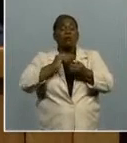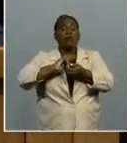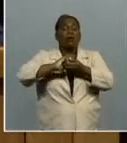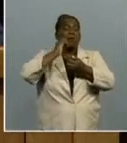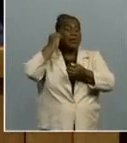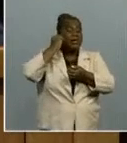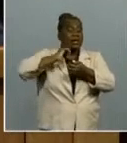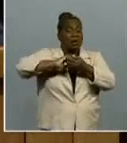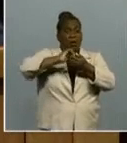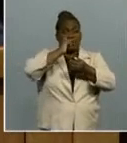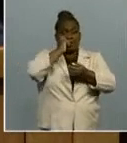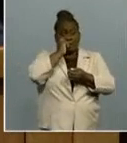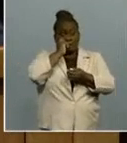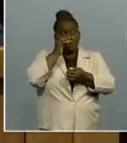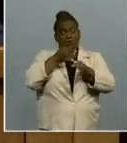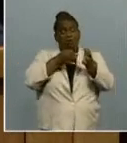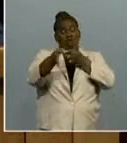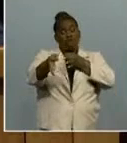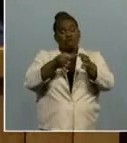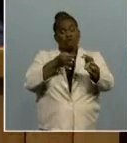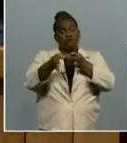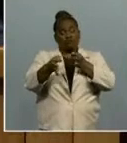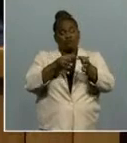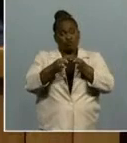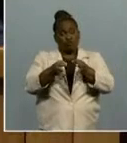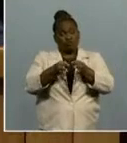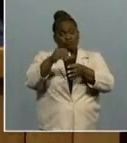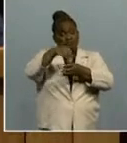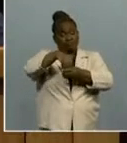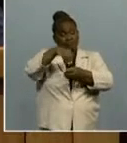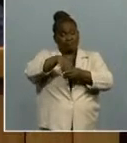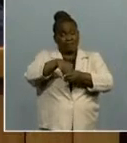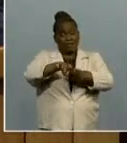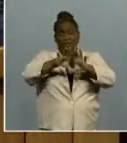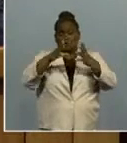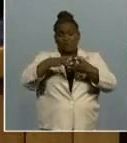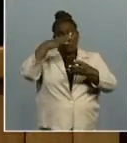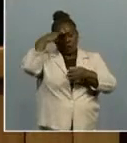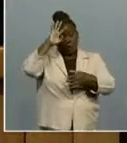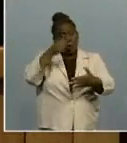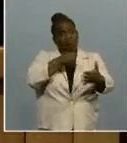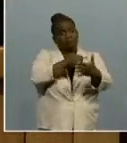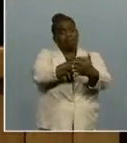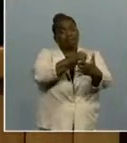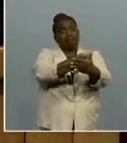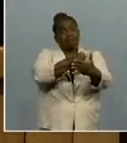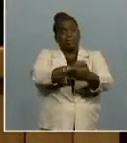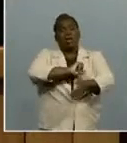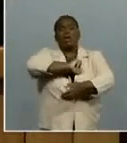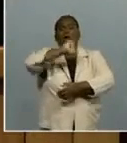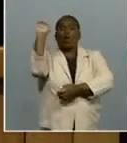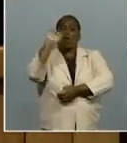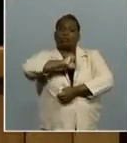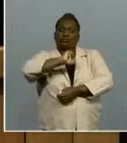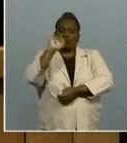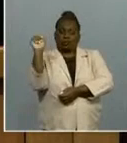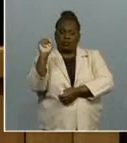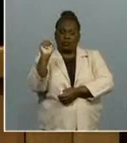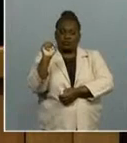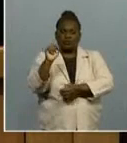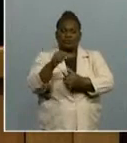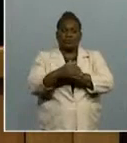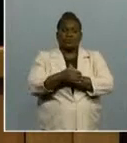que en sus respectivas funciones son parte de todo lo que el país impulsó y conquistó bajo